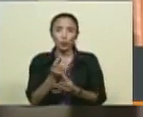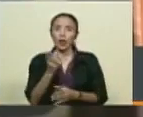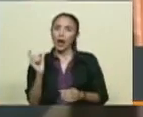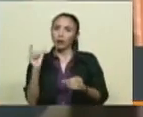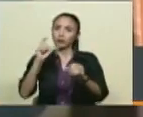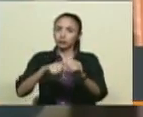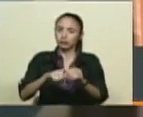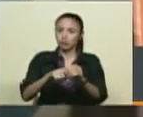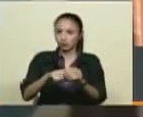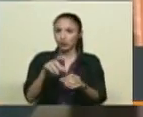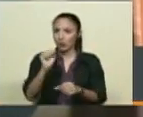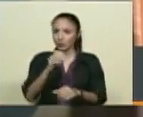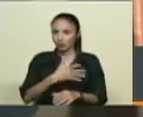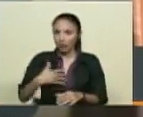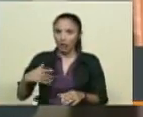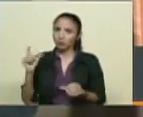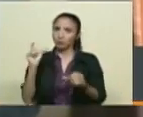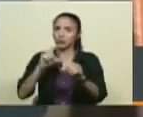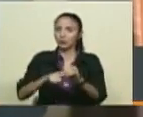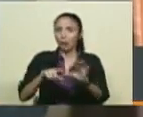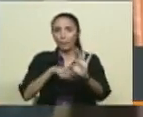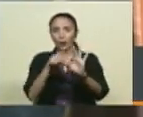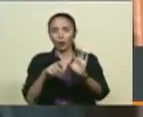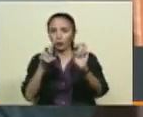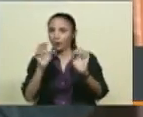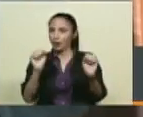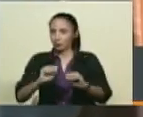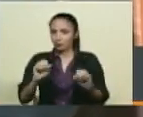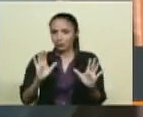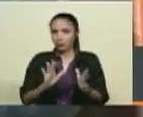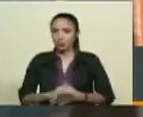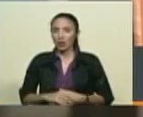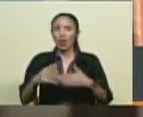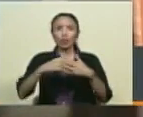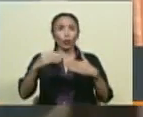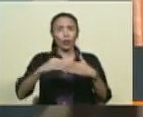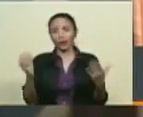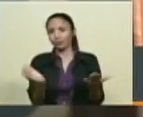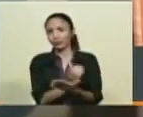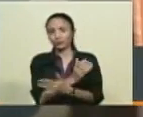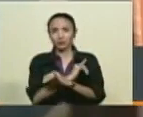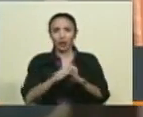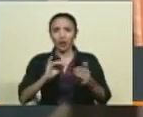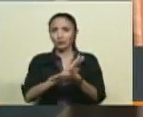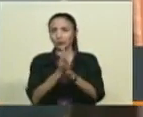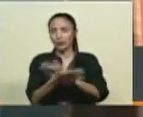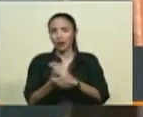frente en la criptomoneda, porque nos da libertad económica, nos da una gran libertad.